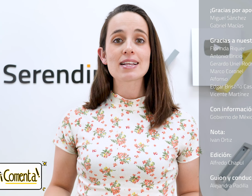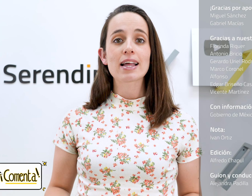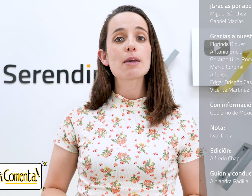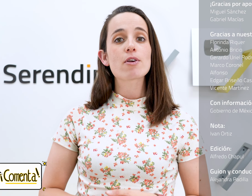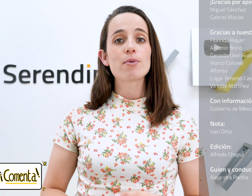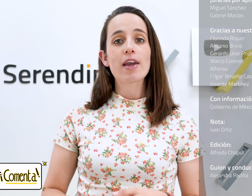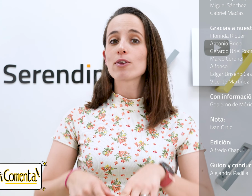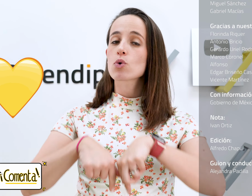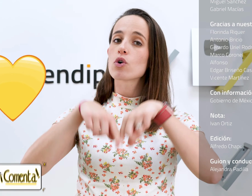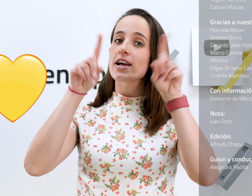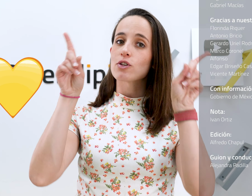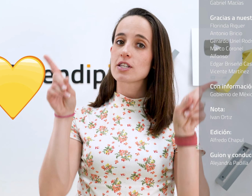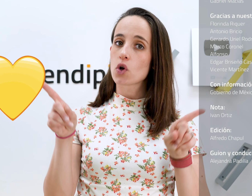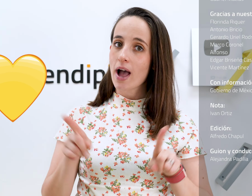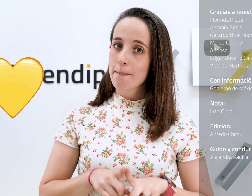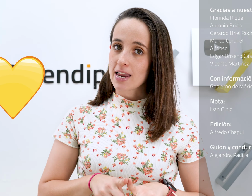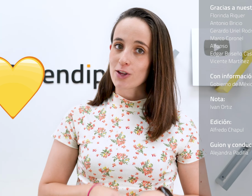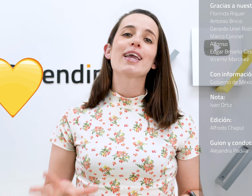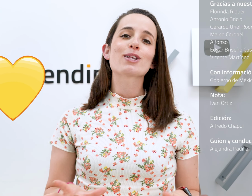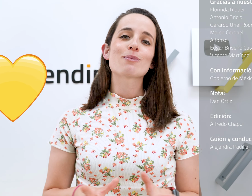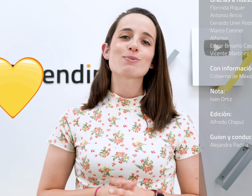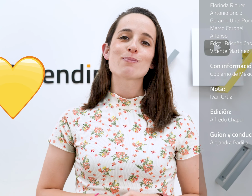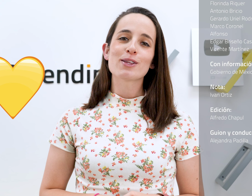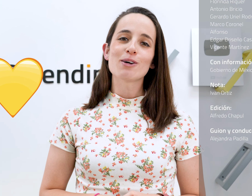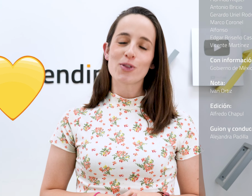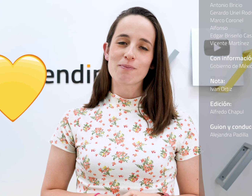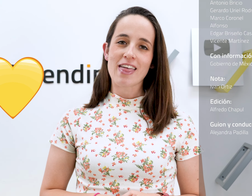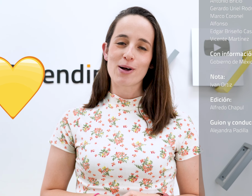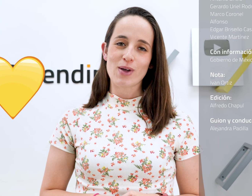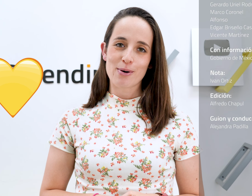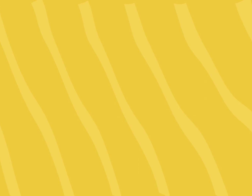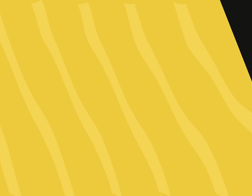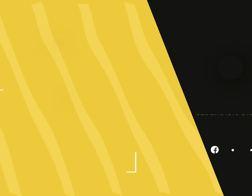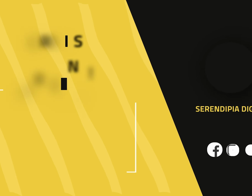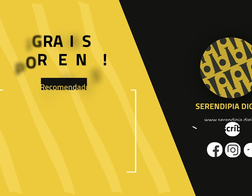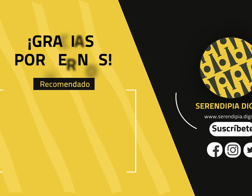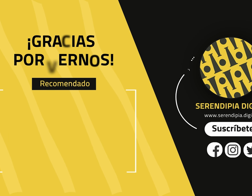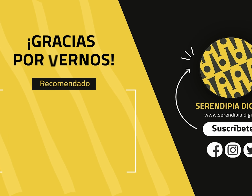llegaste hasta aquí por favor déjanos un corazoncito amarillo y nos vemos muy pronto con un video